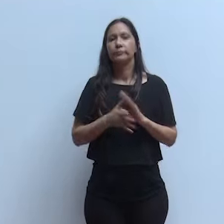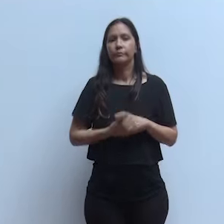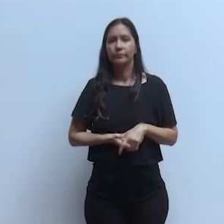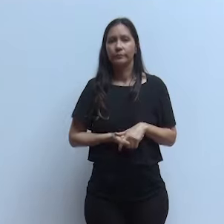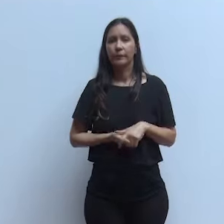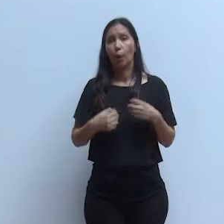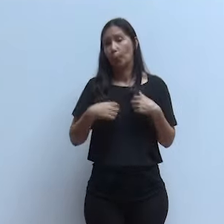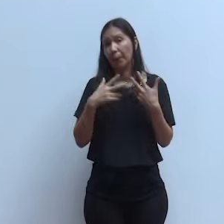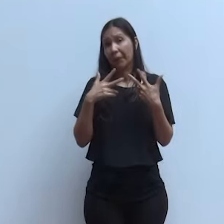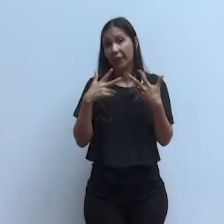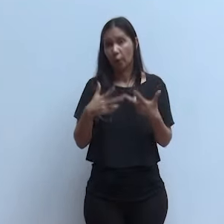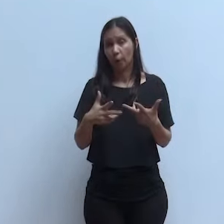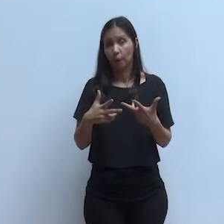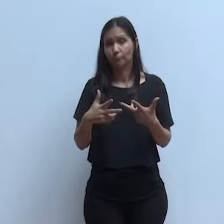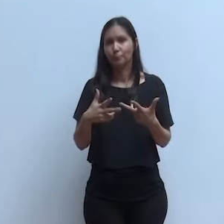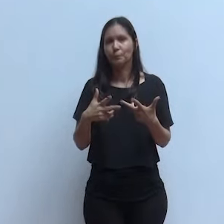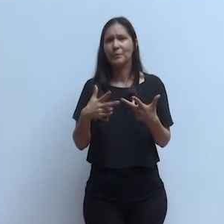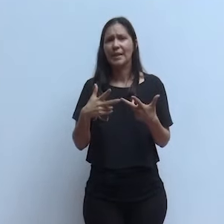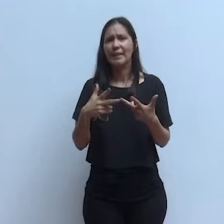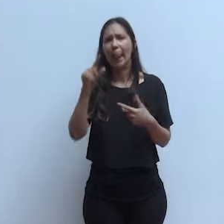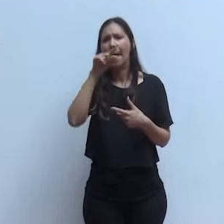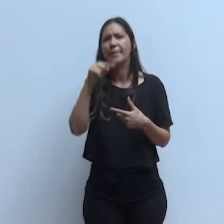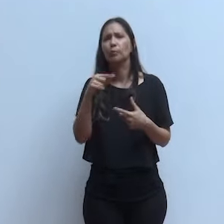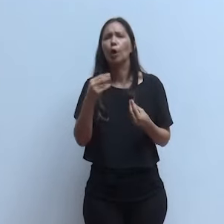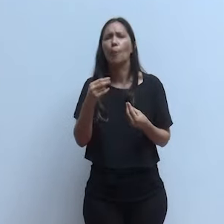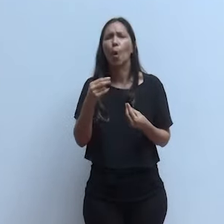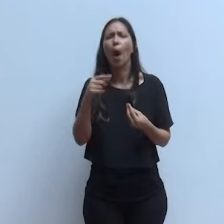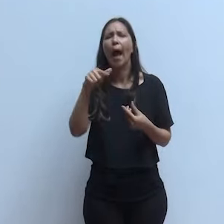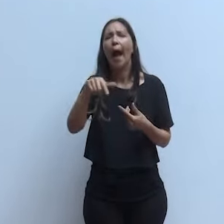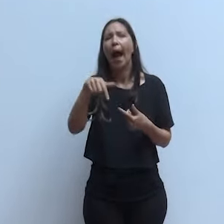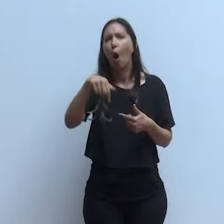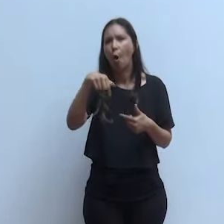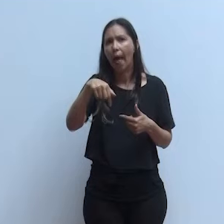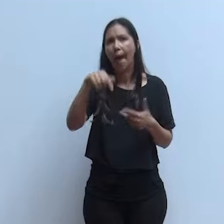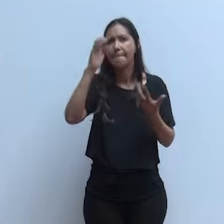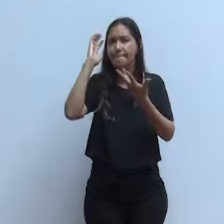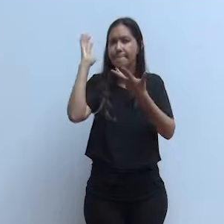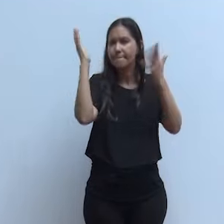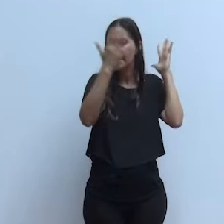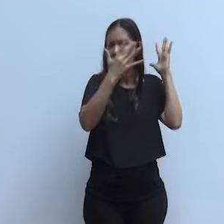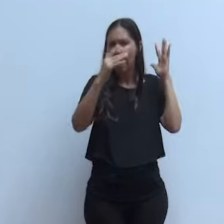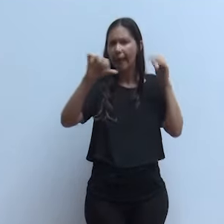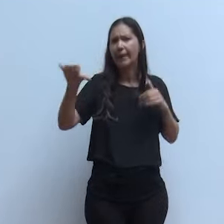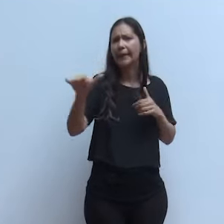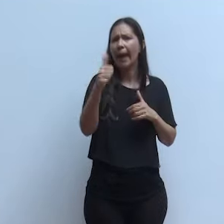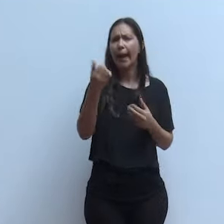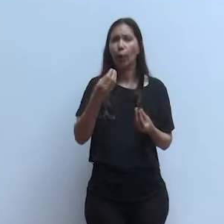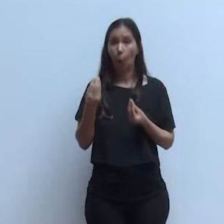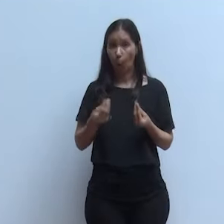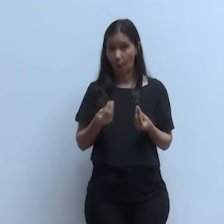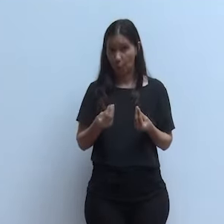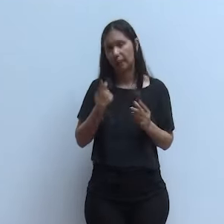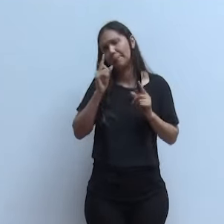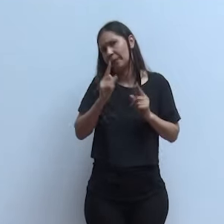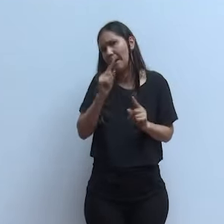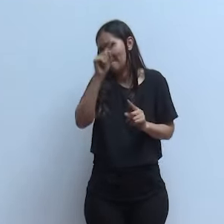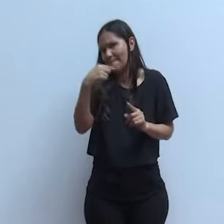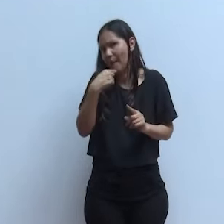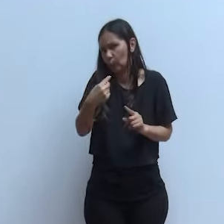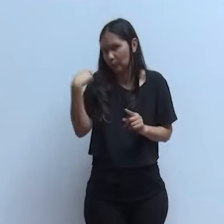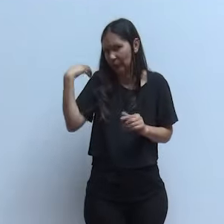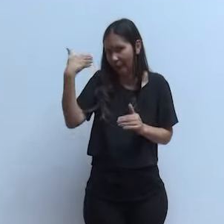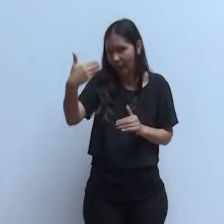eh También la pregunta es cómo se le puede ganar a mi ley es la misma es la misma pregunta también es una manera de preguntarnos Por